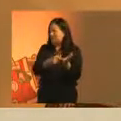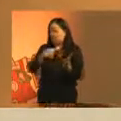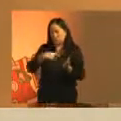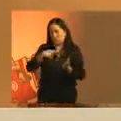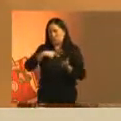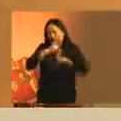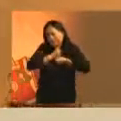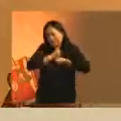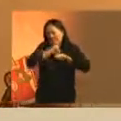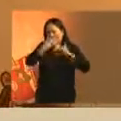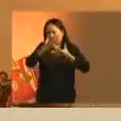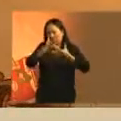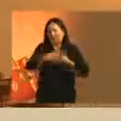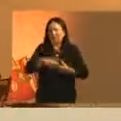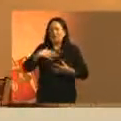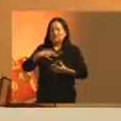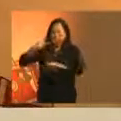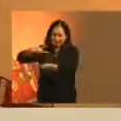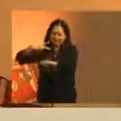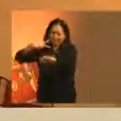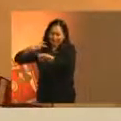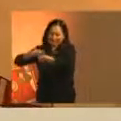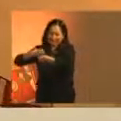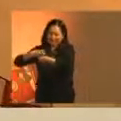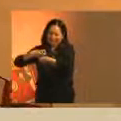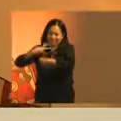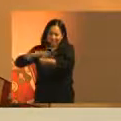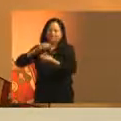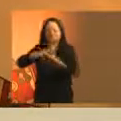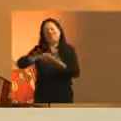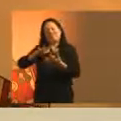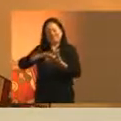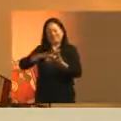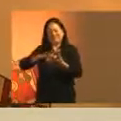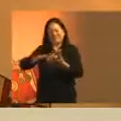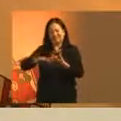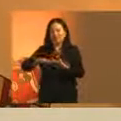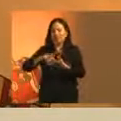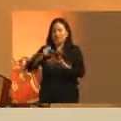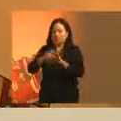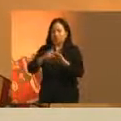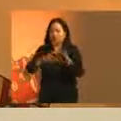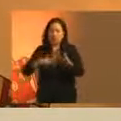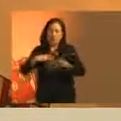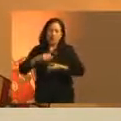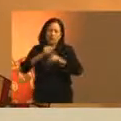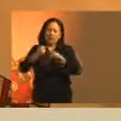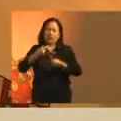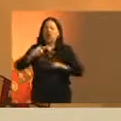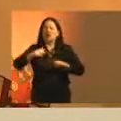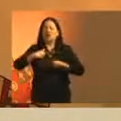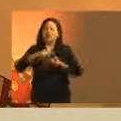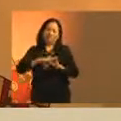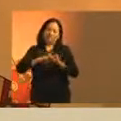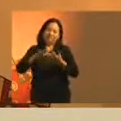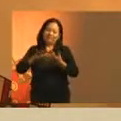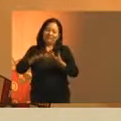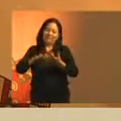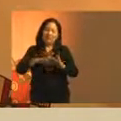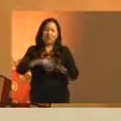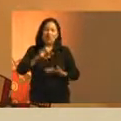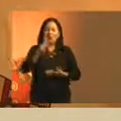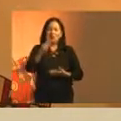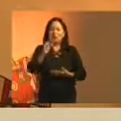paco taibo me invitó a leer un poema a su programa desde el fondo y yo elegí leer un poema que había escrito sobre primo tapia